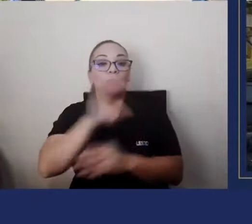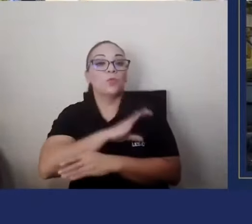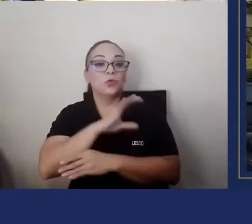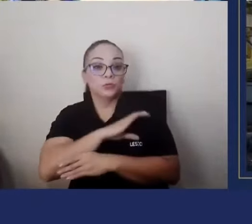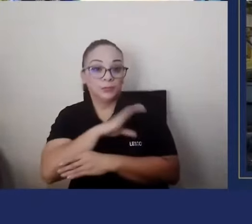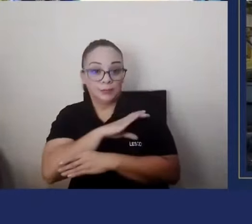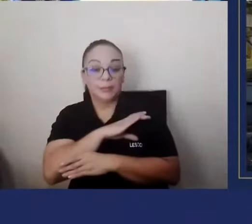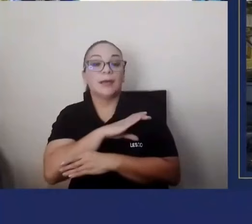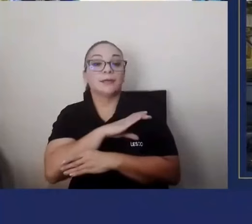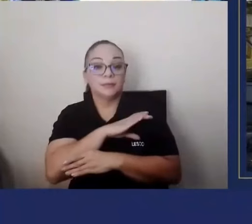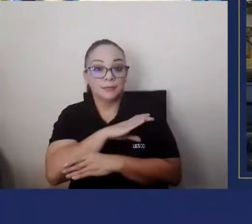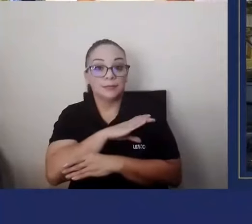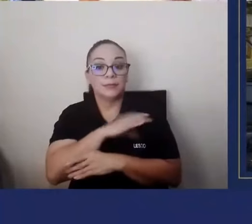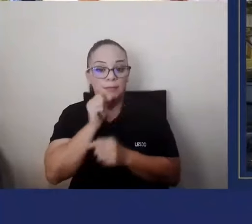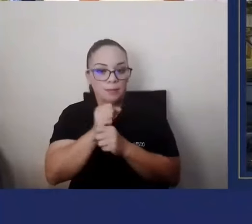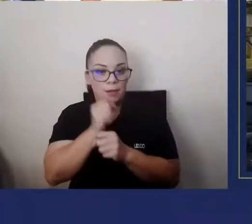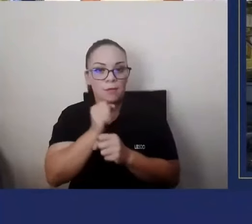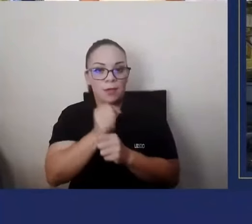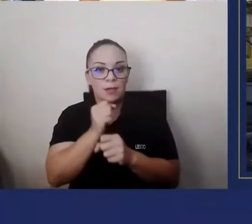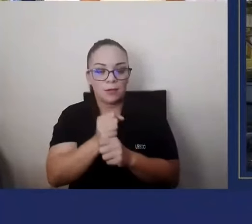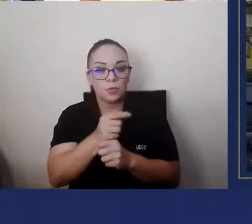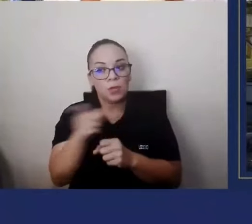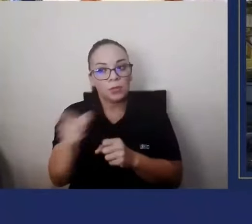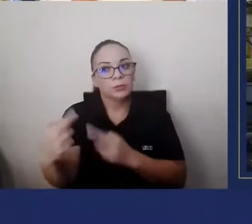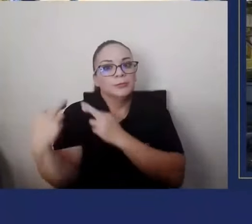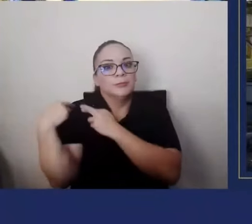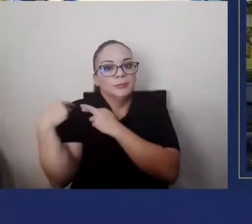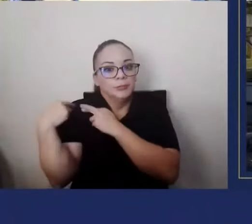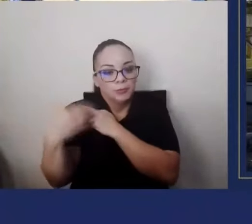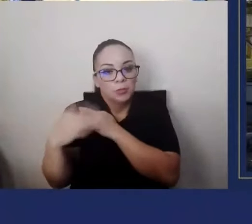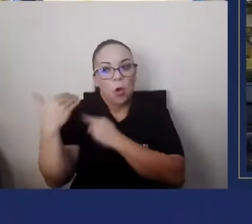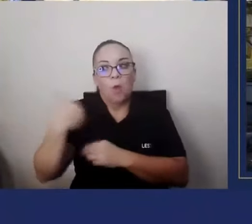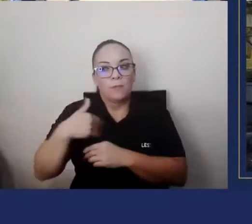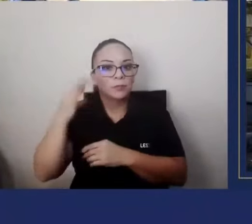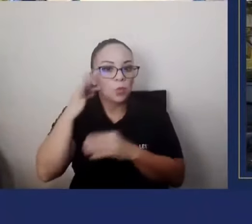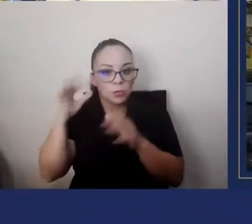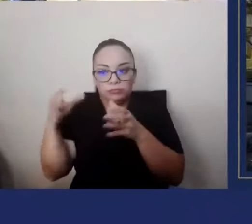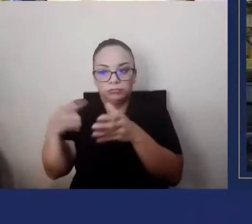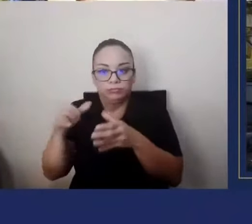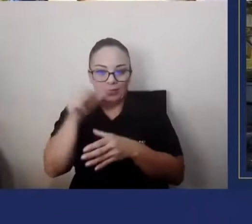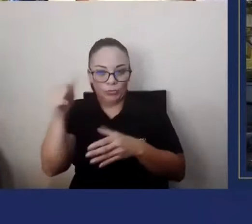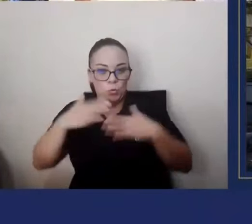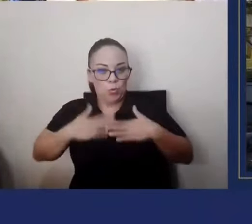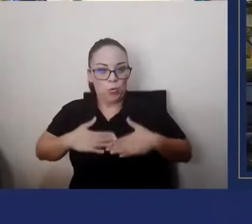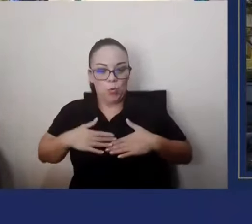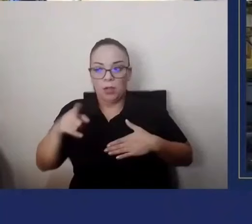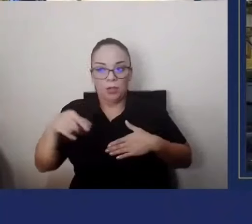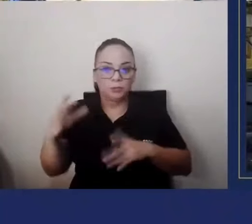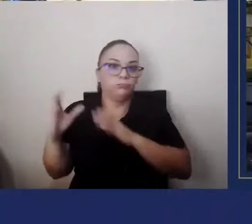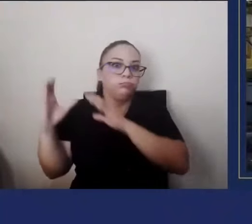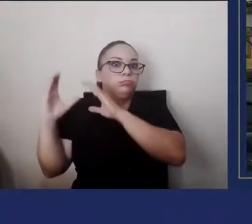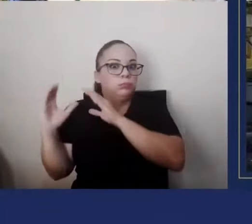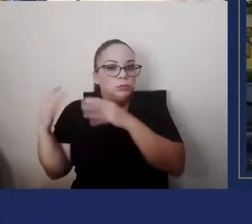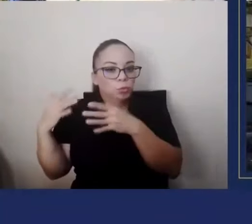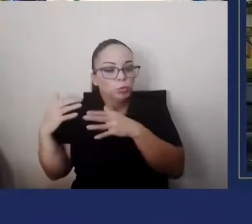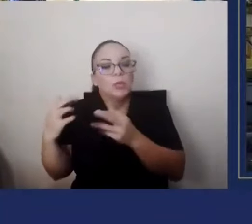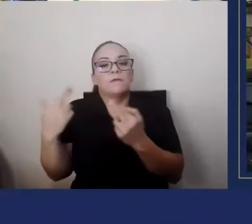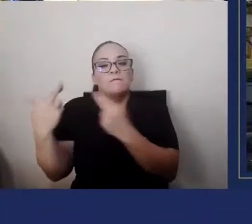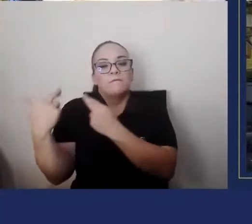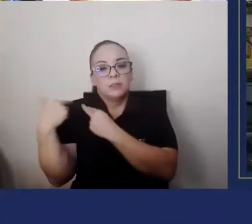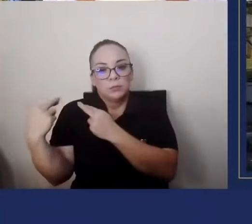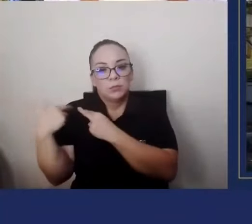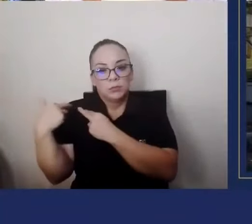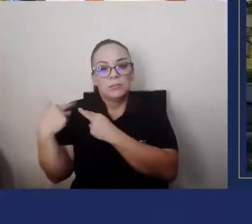que hoy tienen en sus hombros, hombres y mujeres de azul, la responsabilidad de hacer un